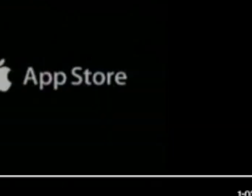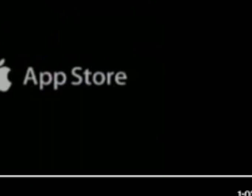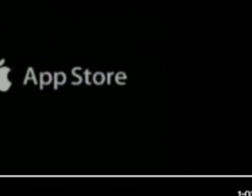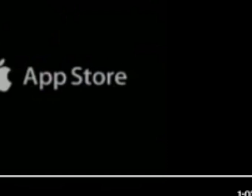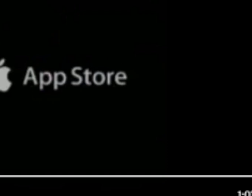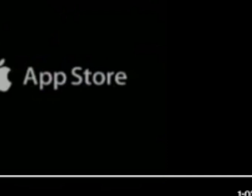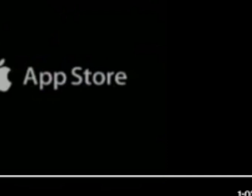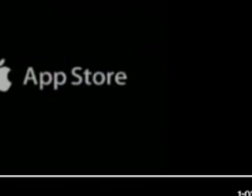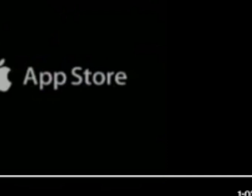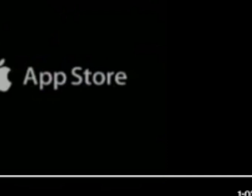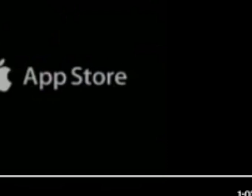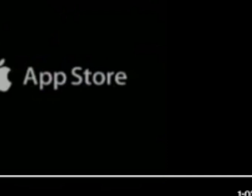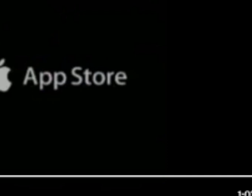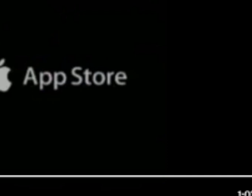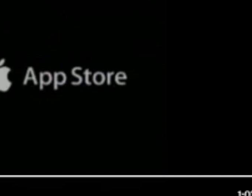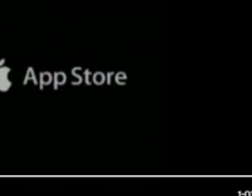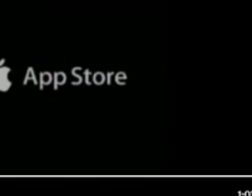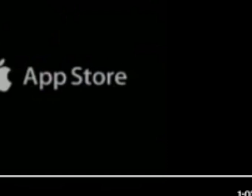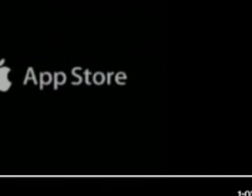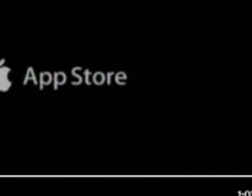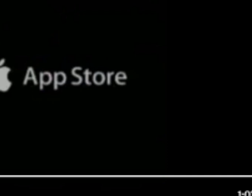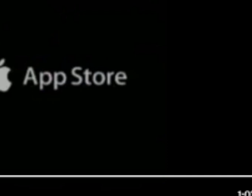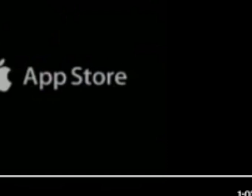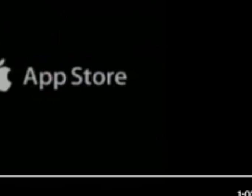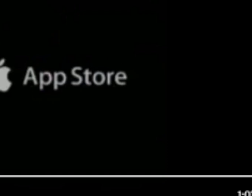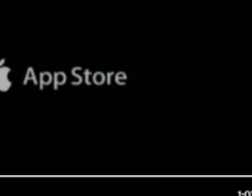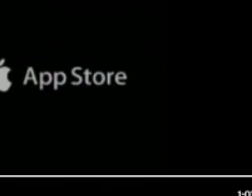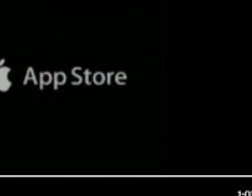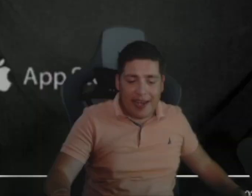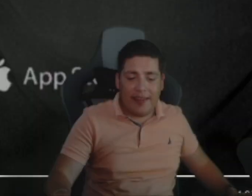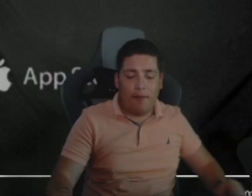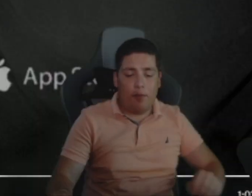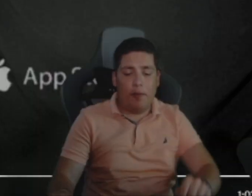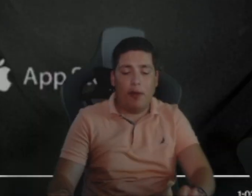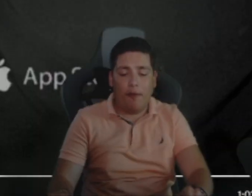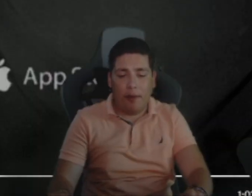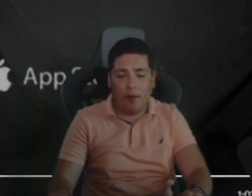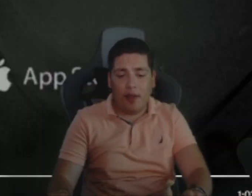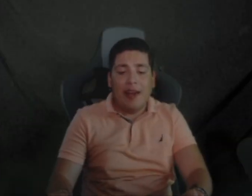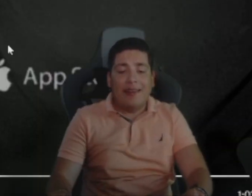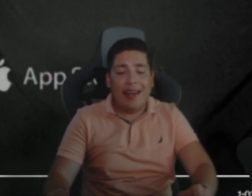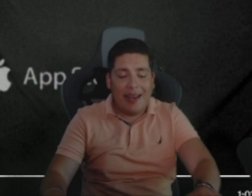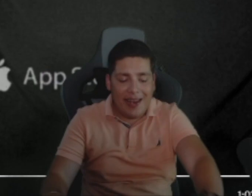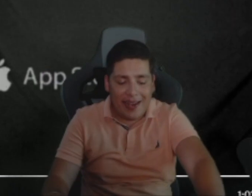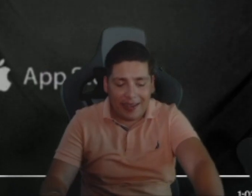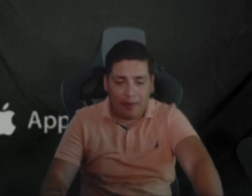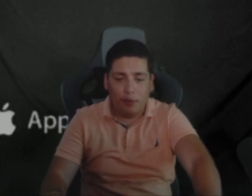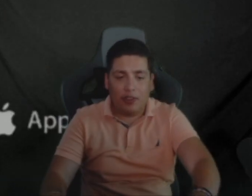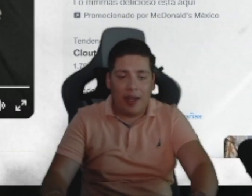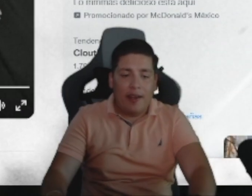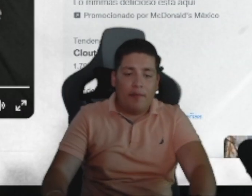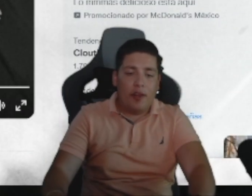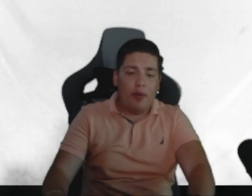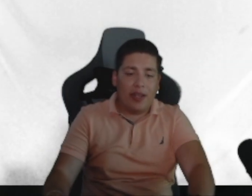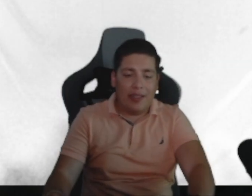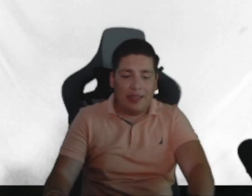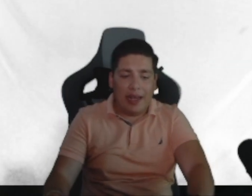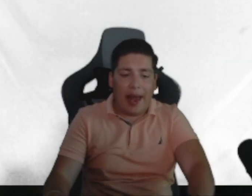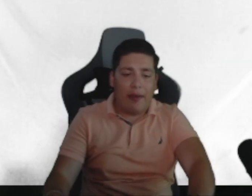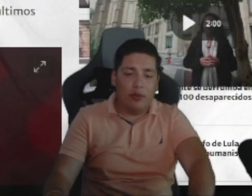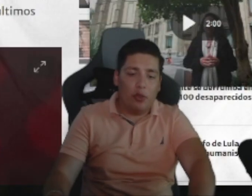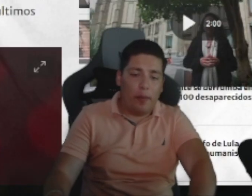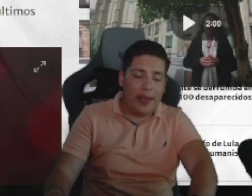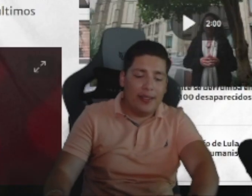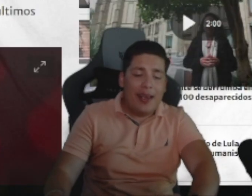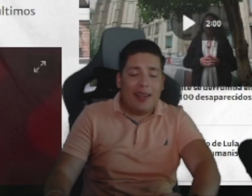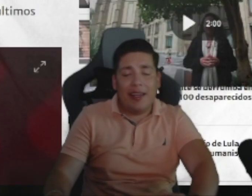Pues ahí está, familia, y es completamente cierto. Estamos a favor del INE del pueblo, a favor del INE que busca democratizar